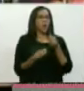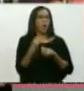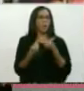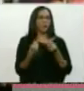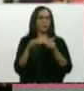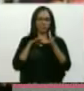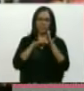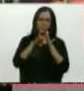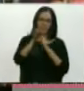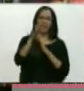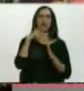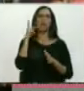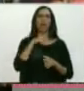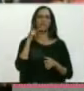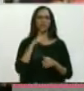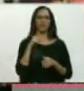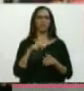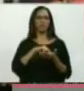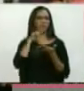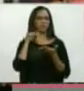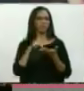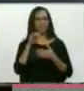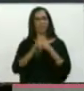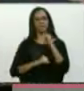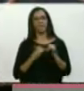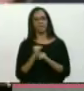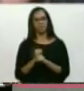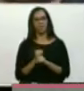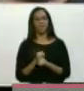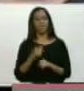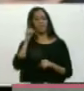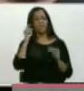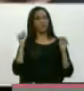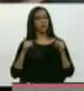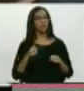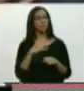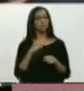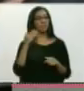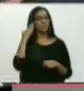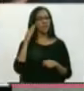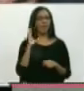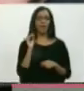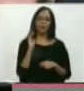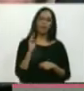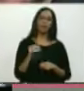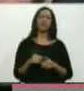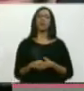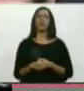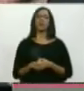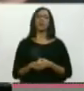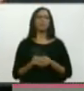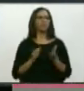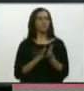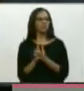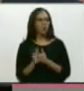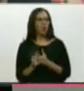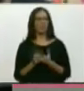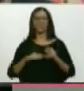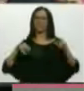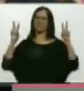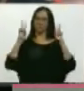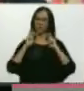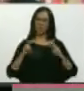traslada a la política nacional e internacional. El día de hoy quisiéramos hablar sobre la irrefrenable búsqueda de hacer